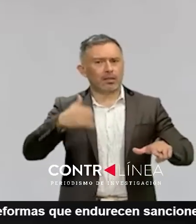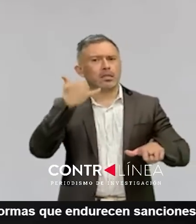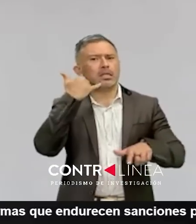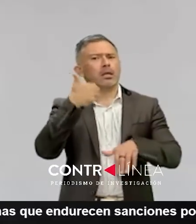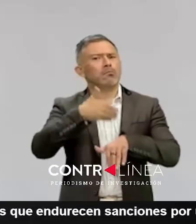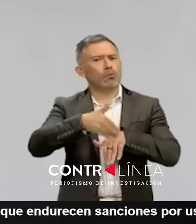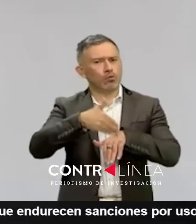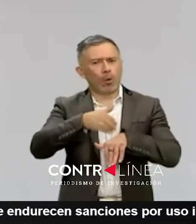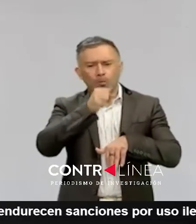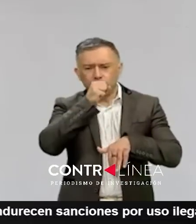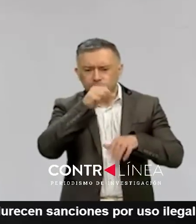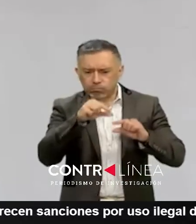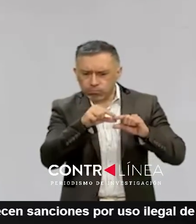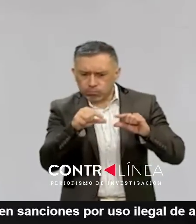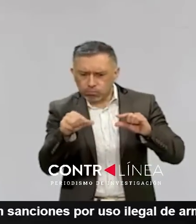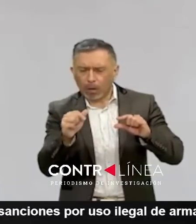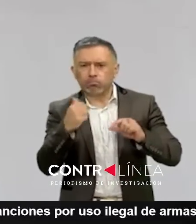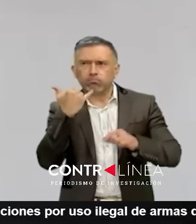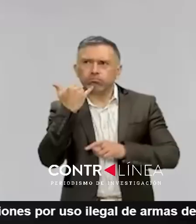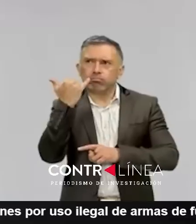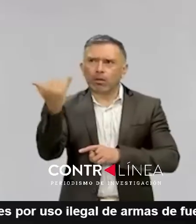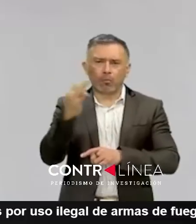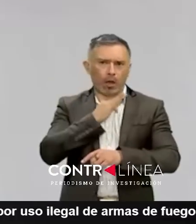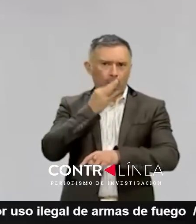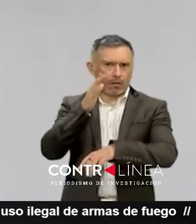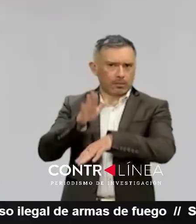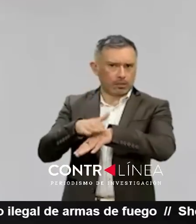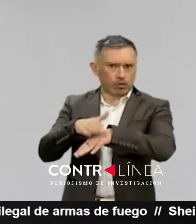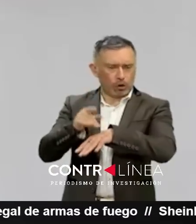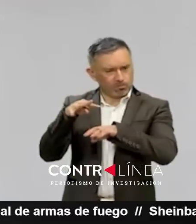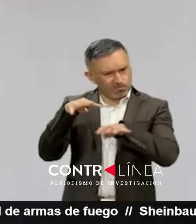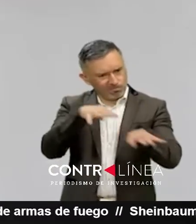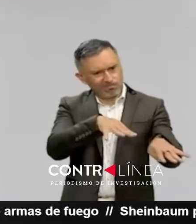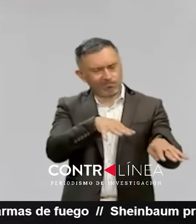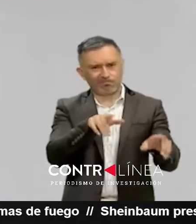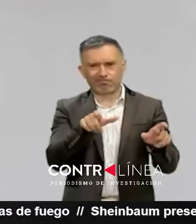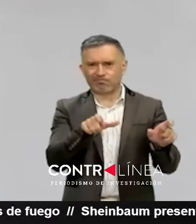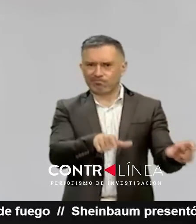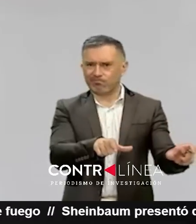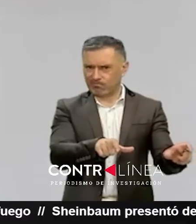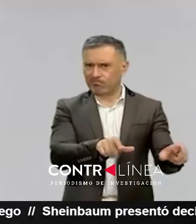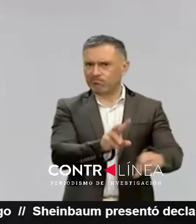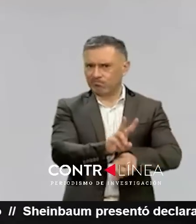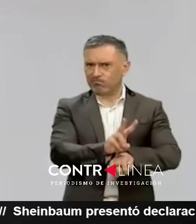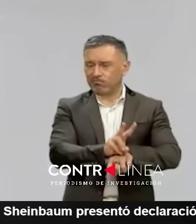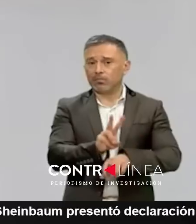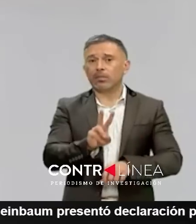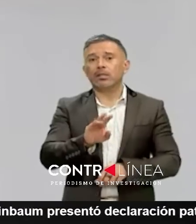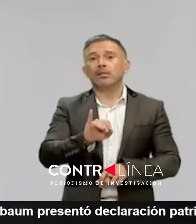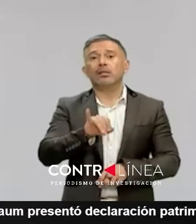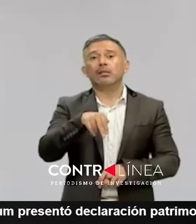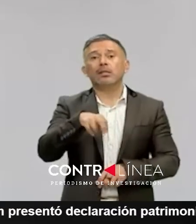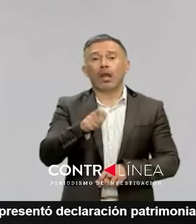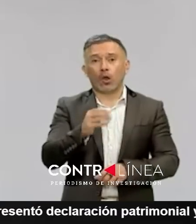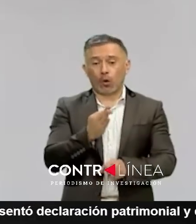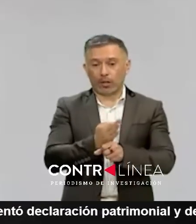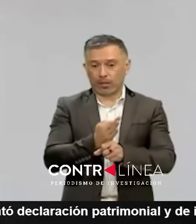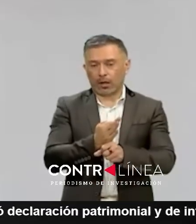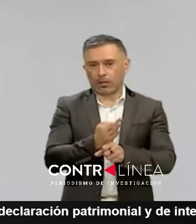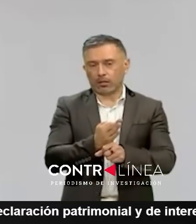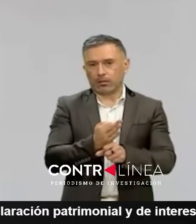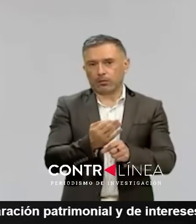estar siempre atentos. El Instituto Nacional Electoral está frente a un fenómeno novedoso en